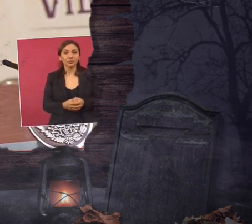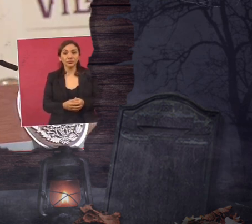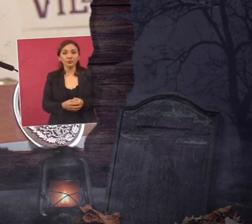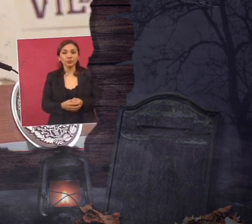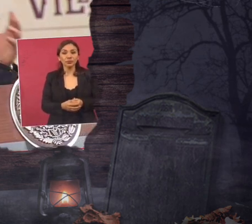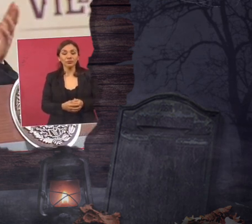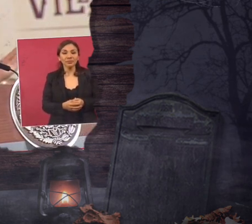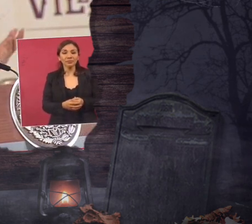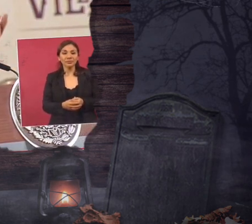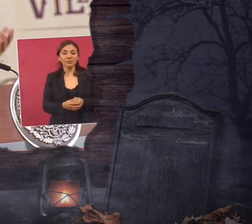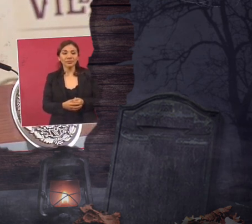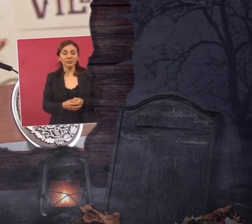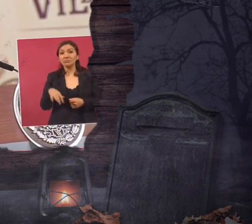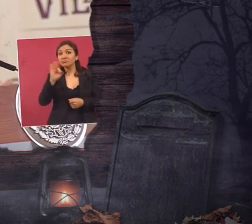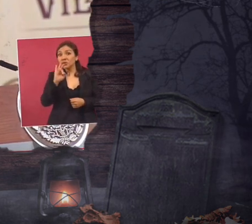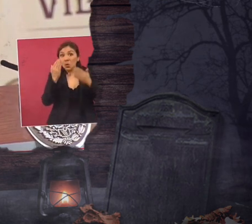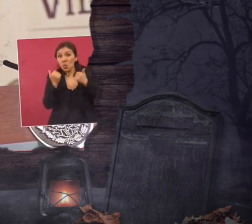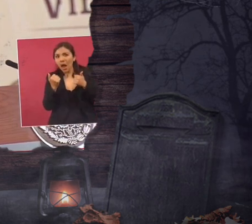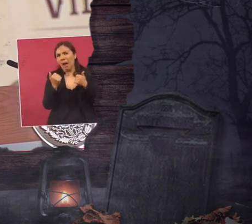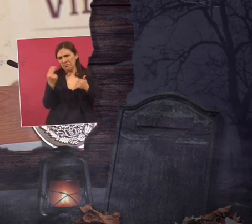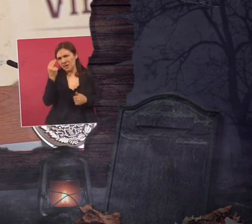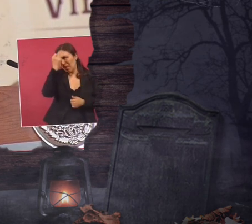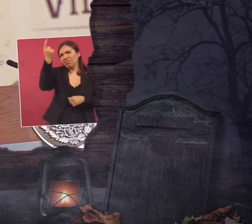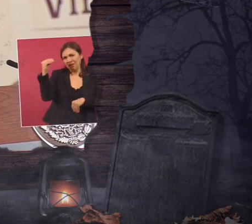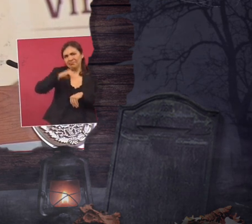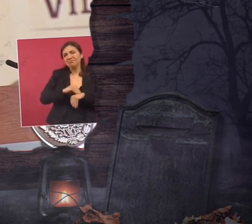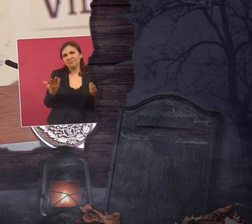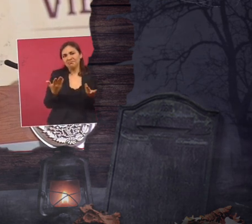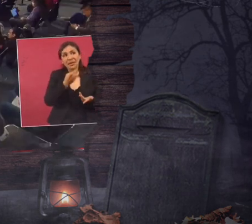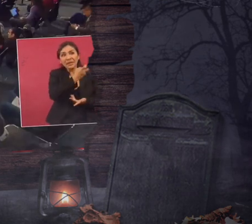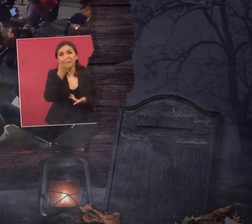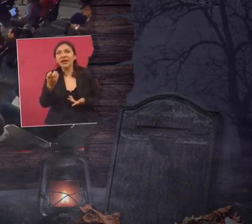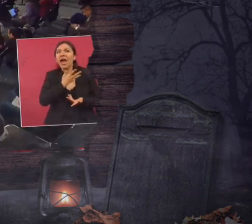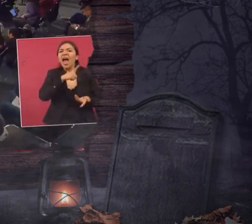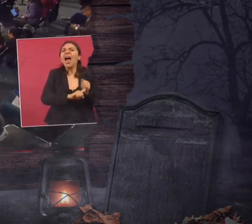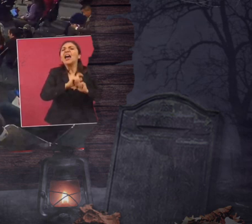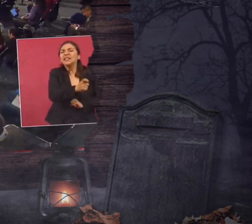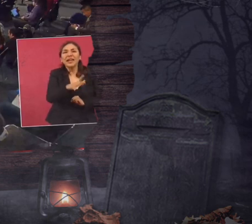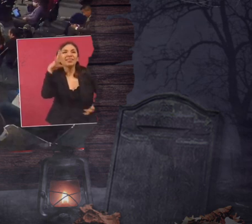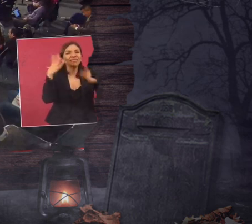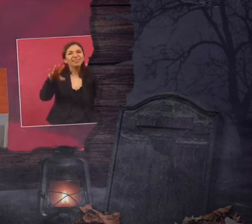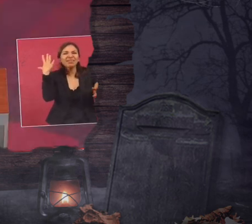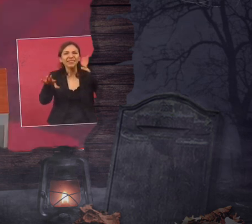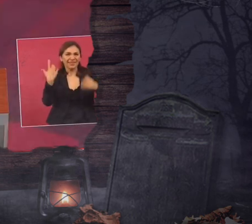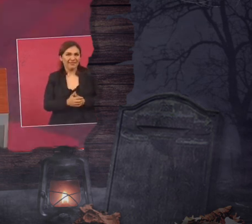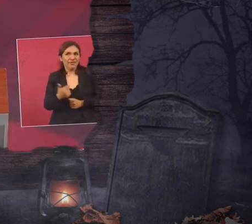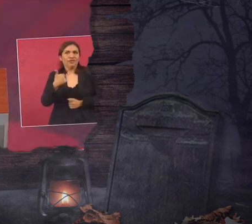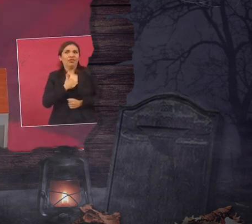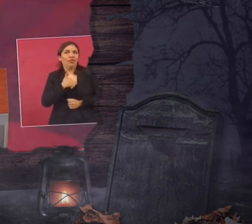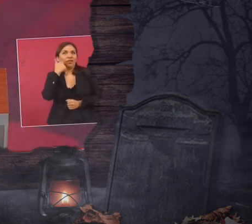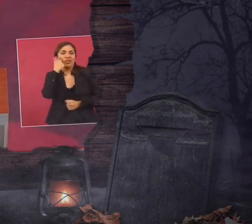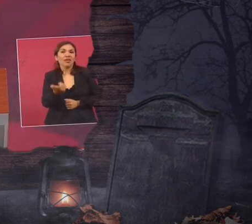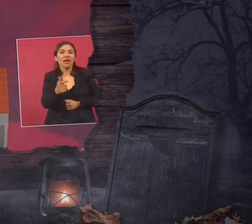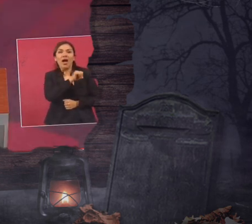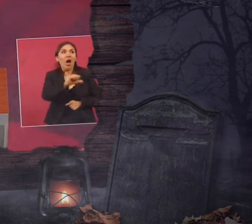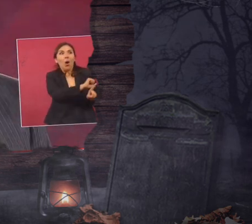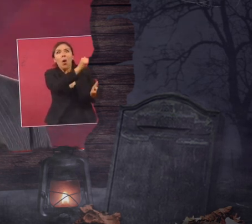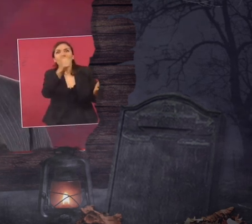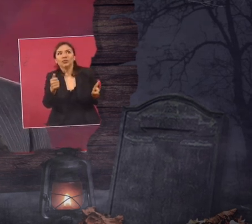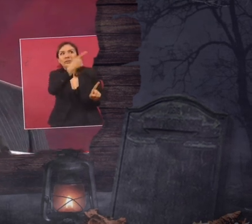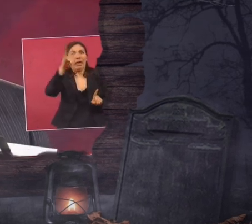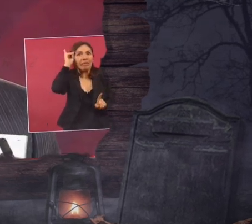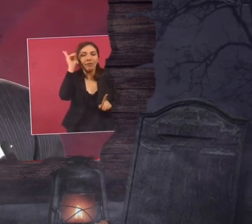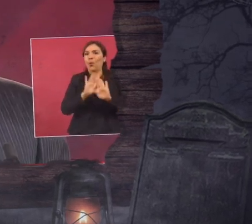si no existen pues hay que inventarlos Porque esos nada más hacen travesuras lo que no quiero son los otros